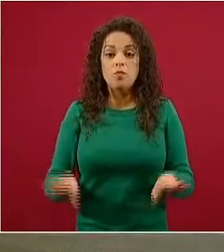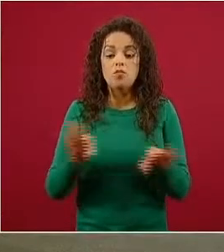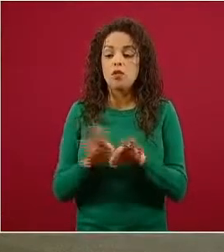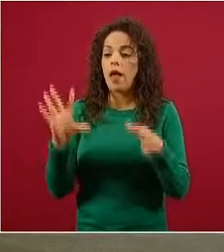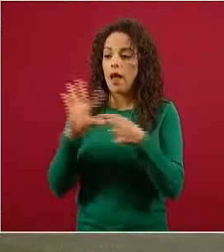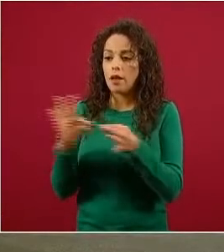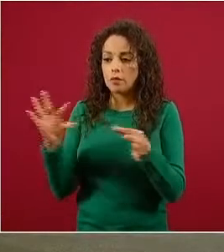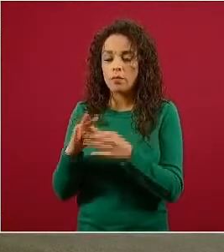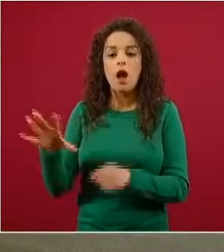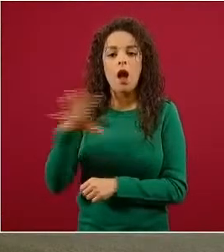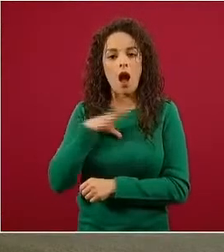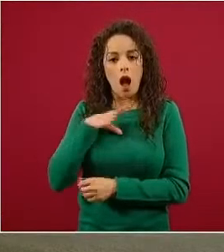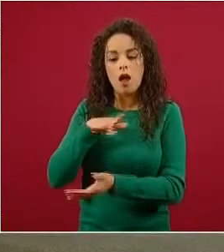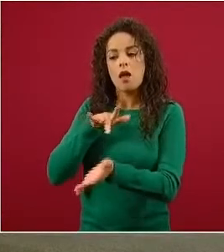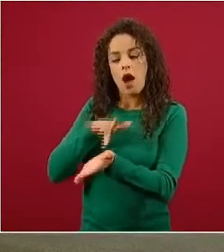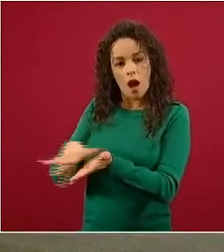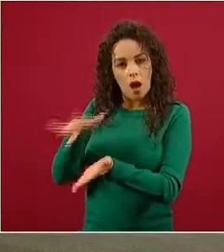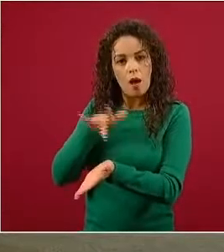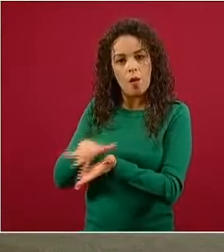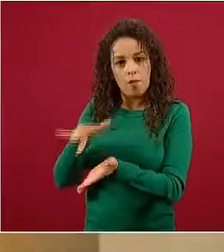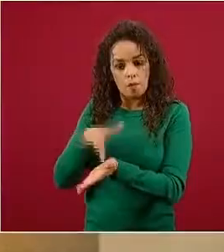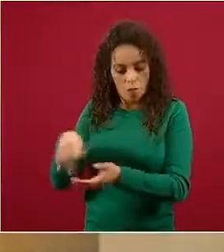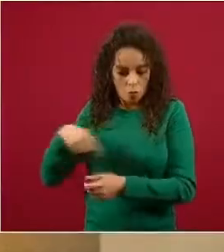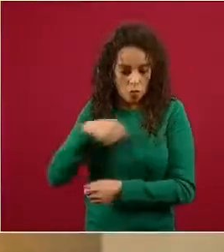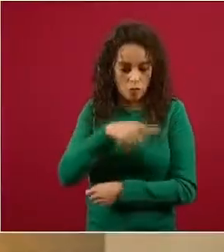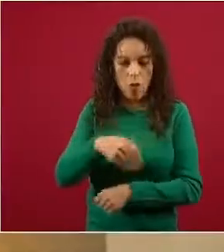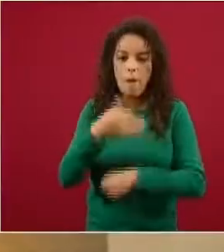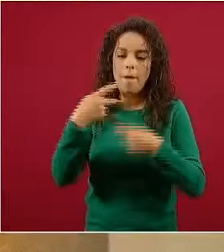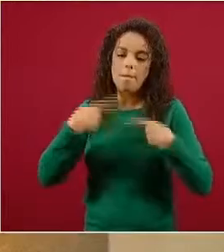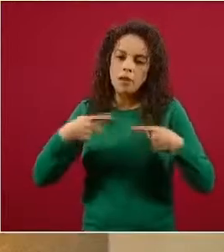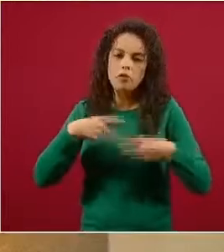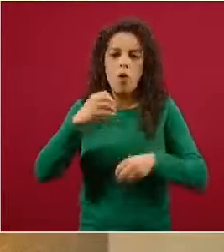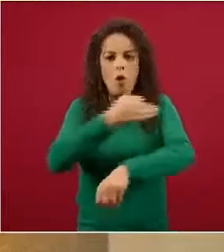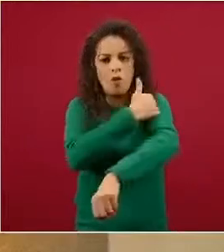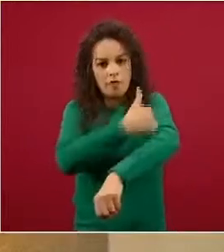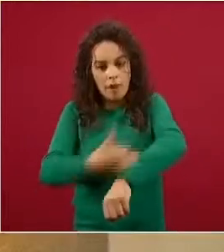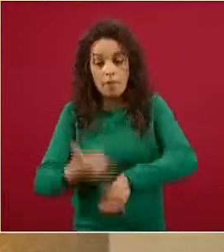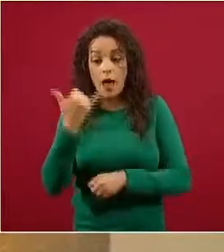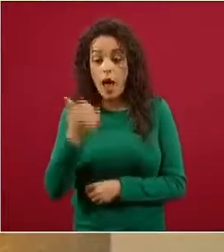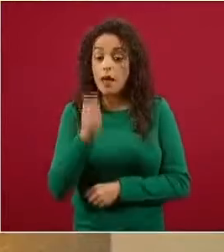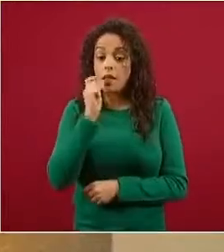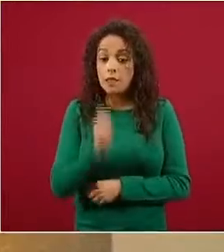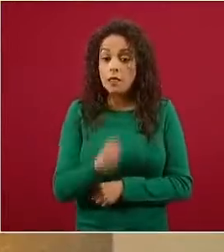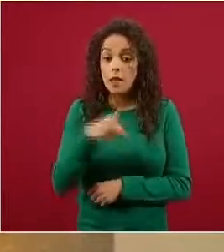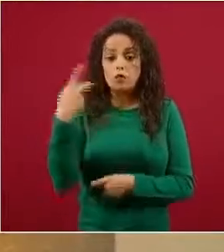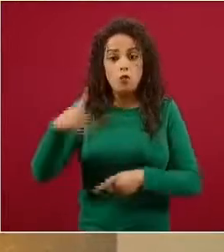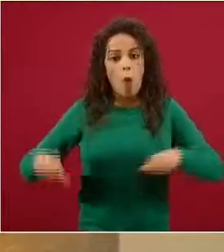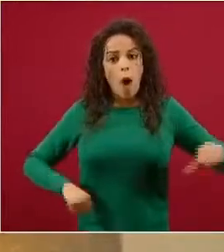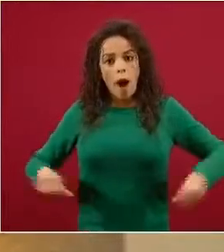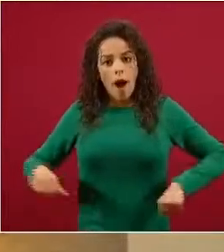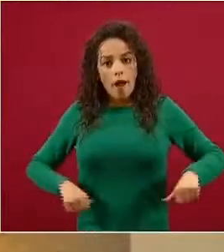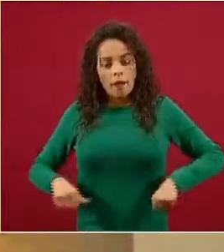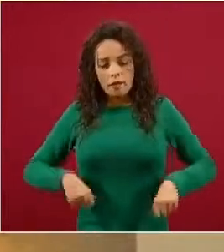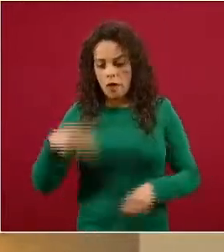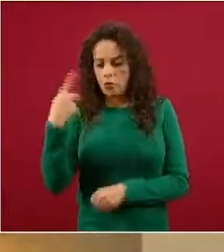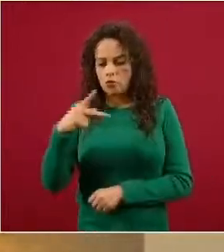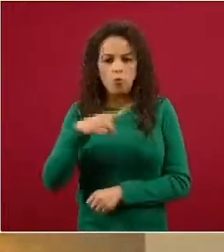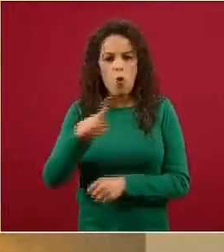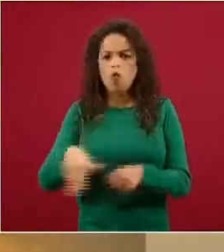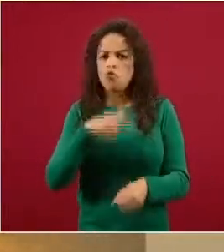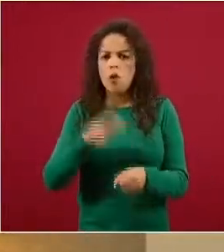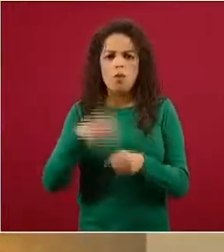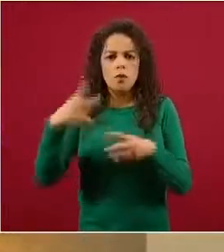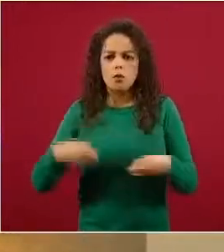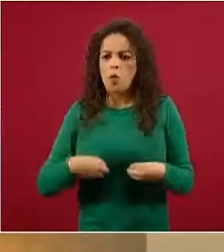y realmente cuando se enfrentan a la muerte de alguien cercano, también a veces pone en un punto de conciencia la muerte